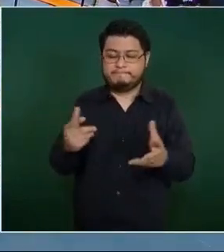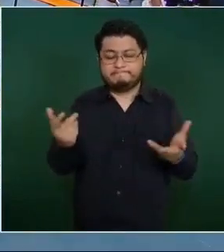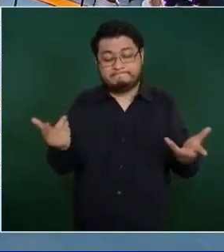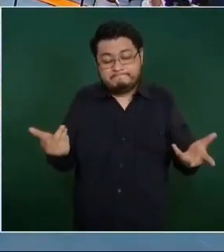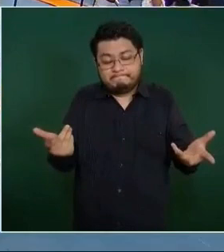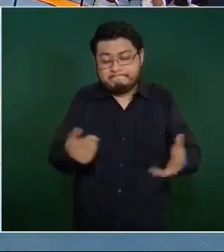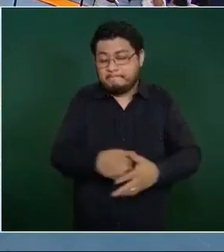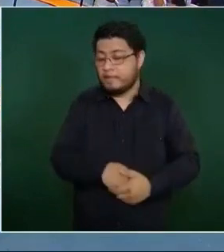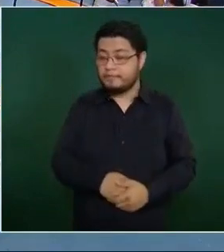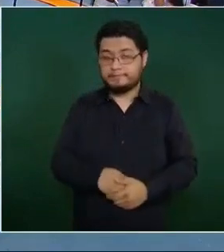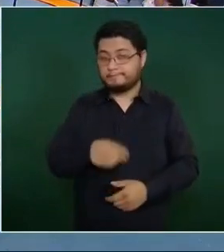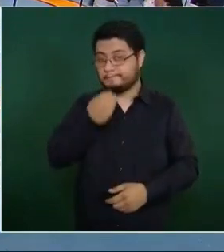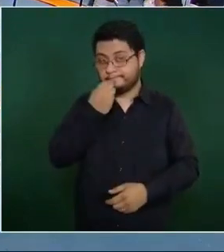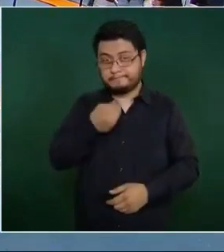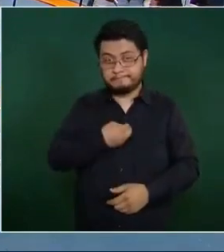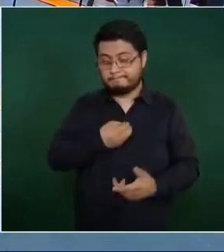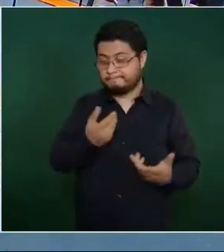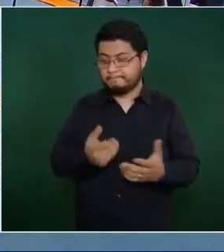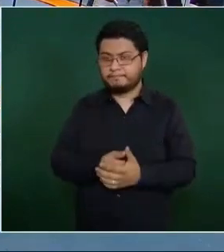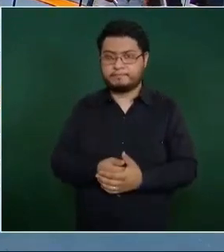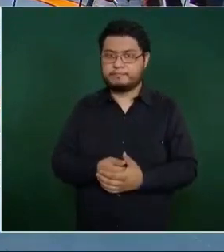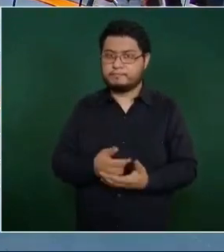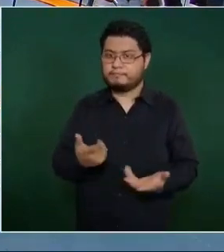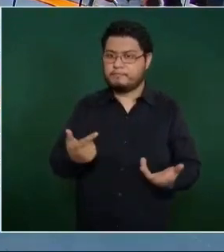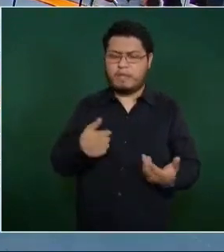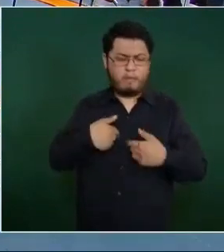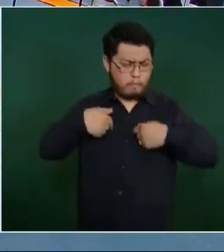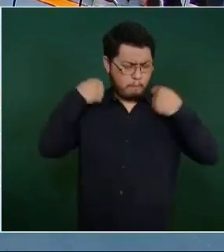¿cómo va a haber una rebelión